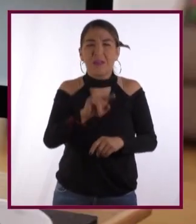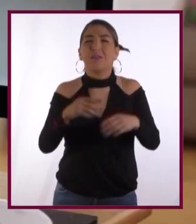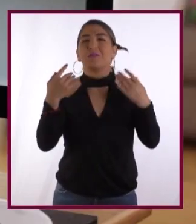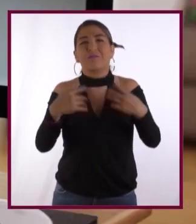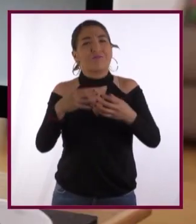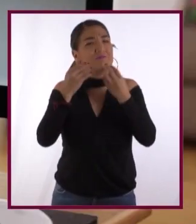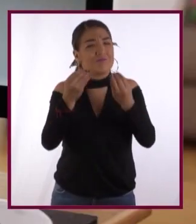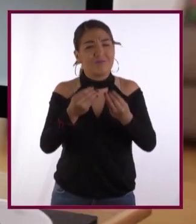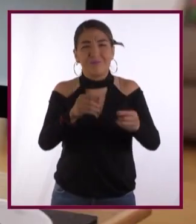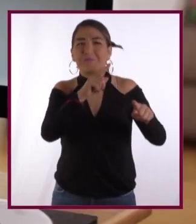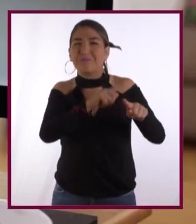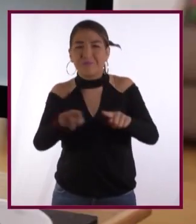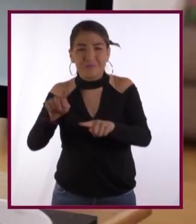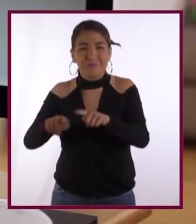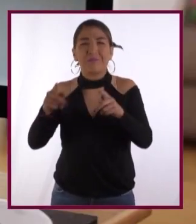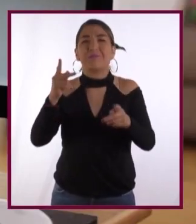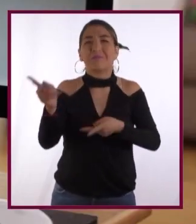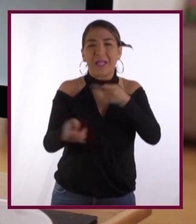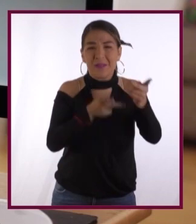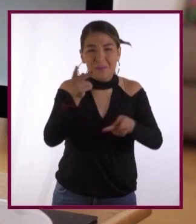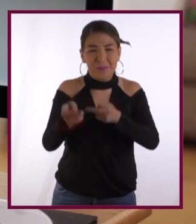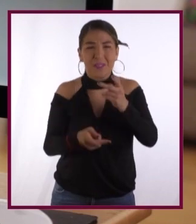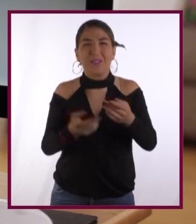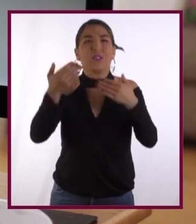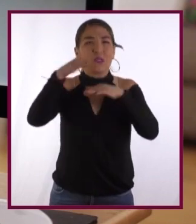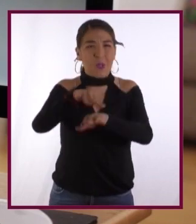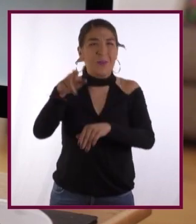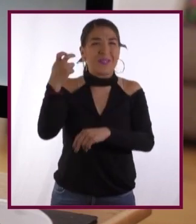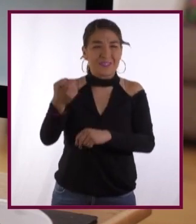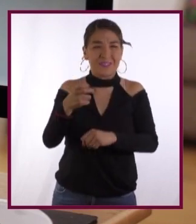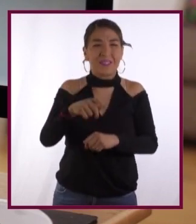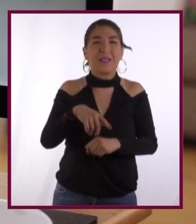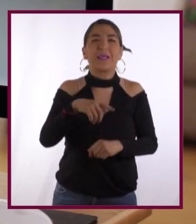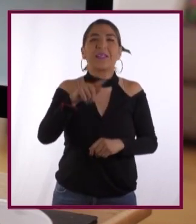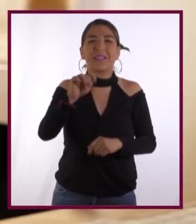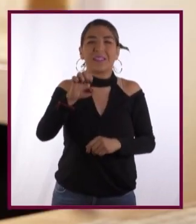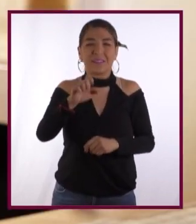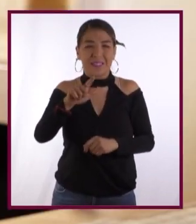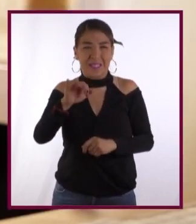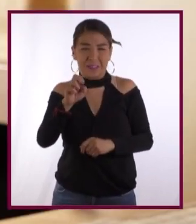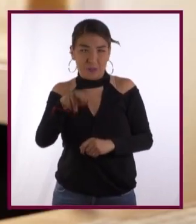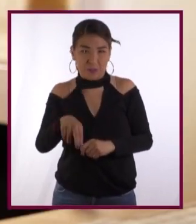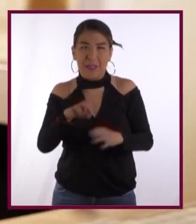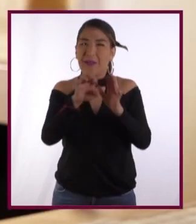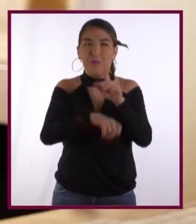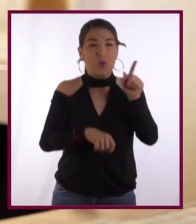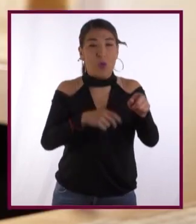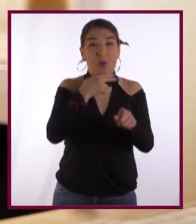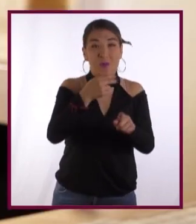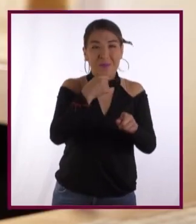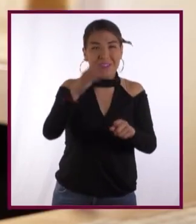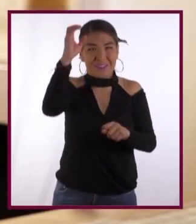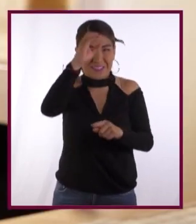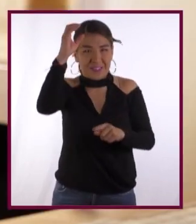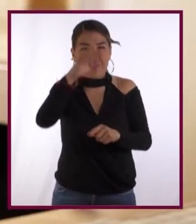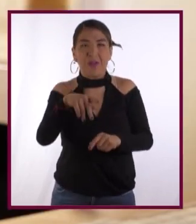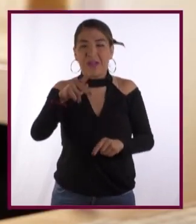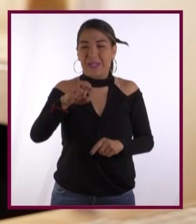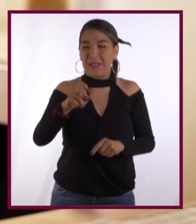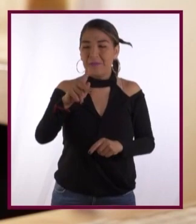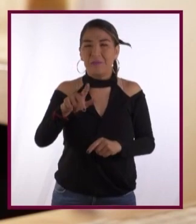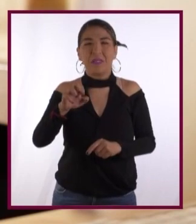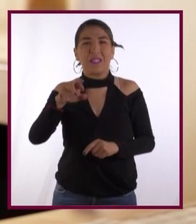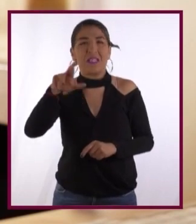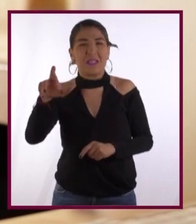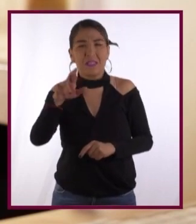muchísimas preguntas de investigación están relacionadas con las teselaciones. Kepler puso un problema de qué manera se